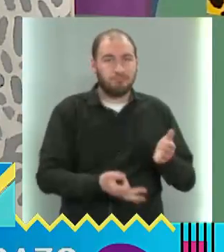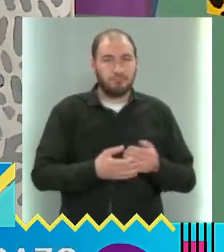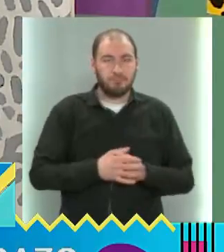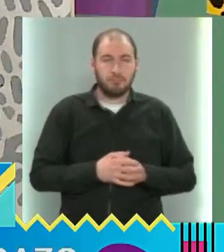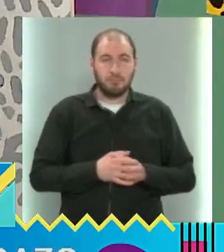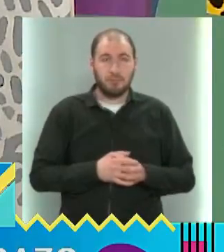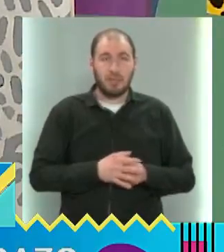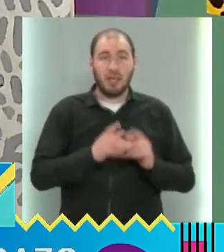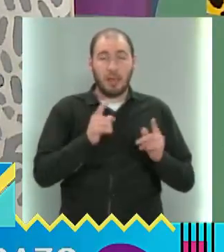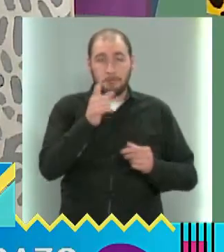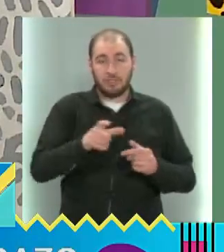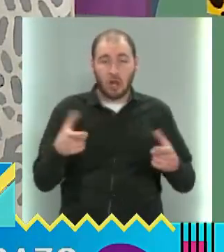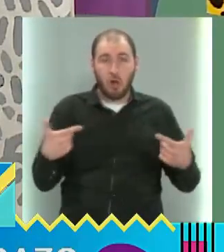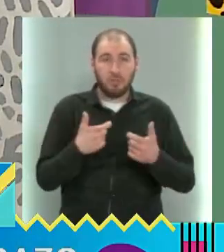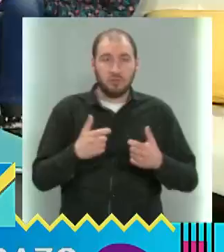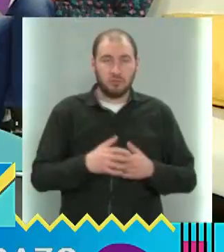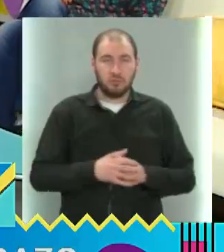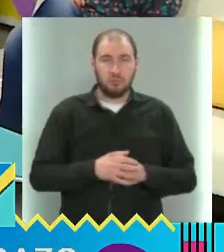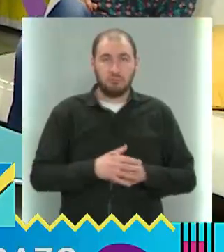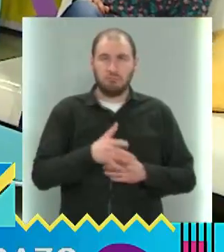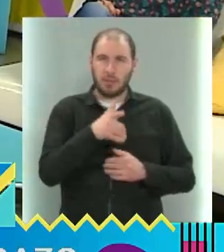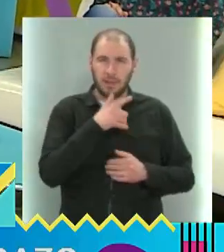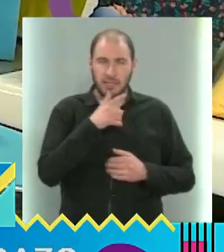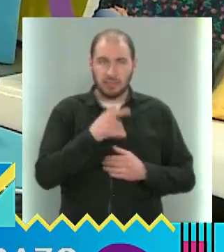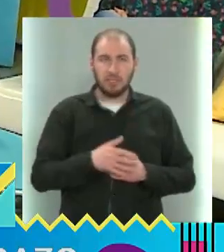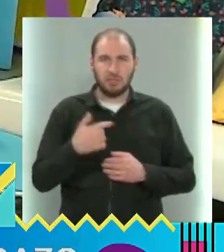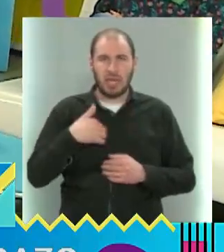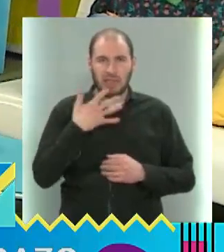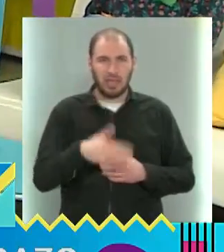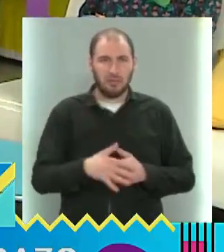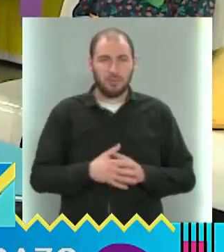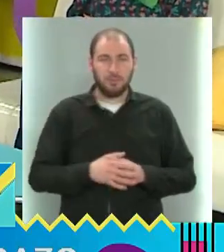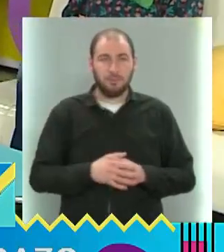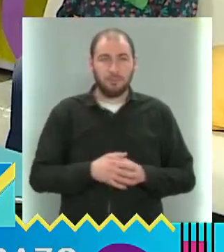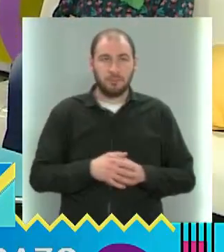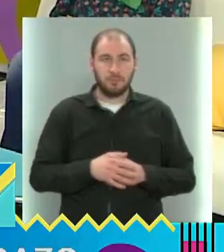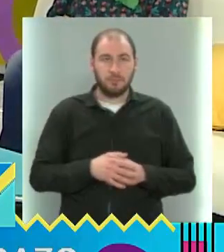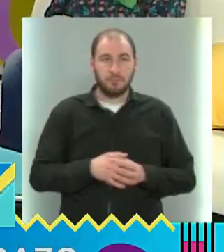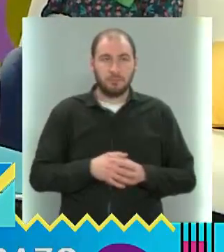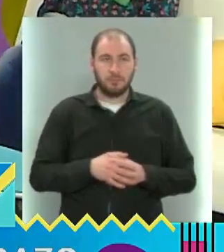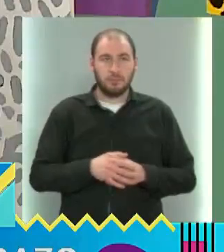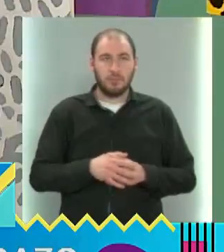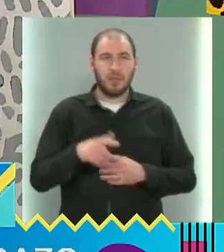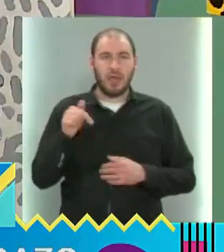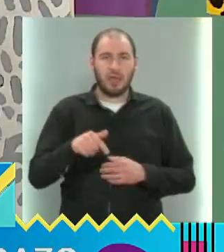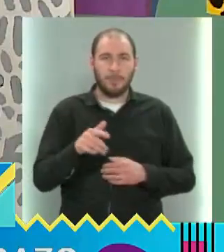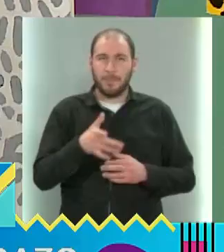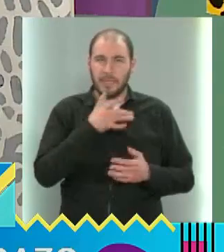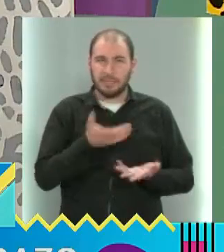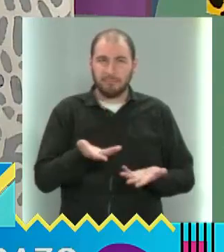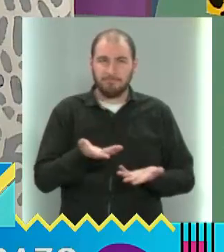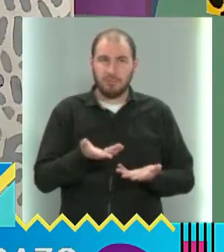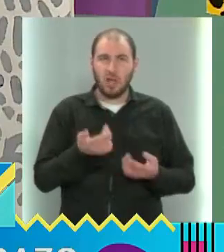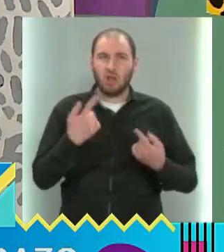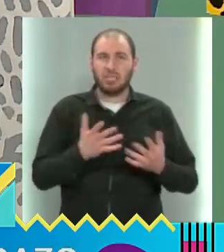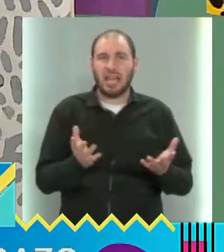Y para quienes se oponían, digamos, creo o entiendo que no veían esto